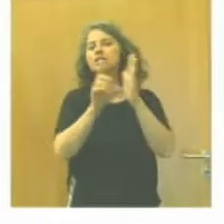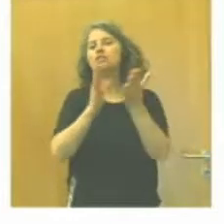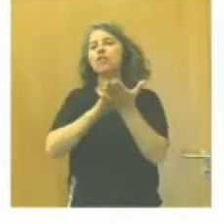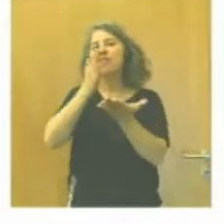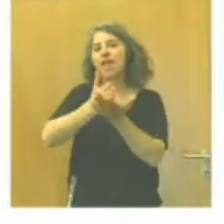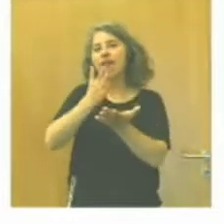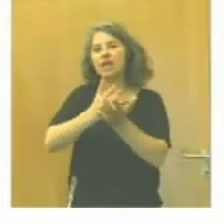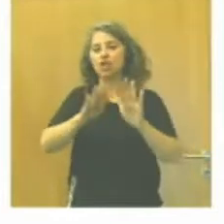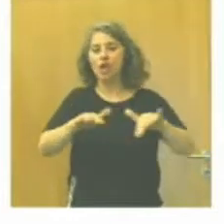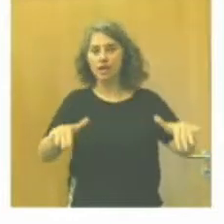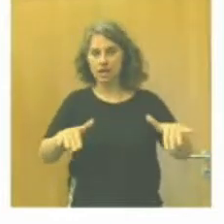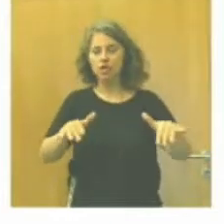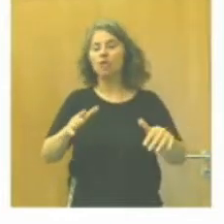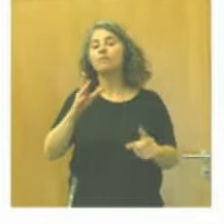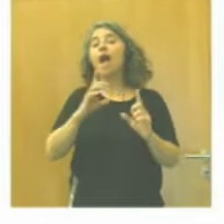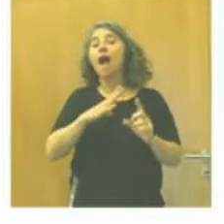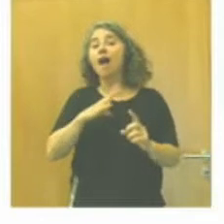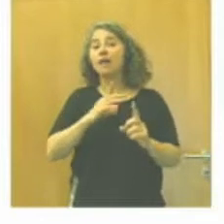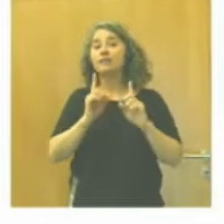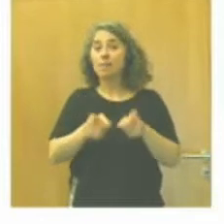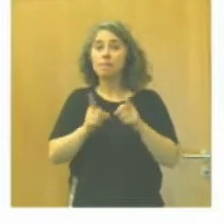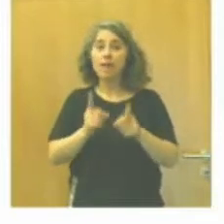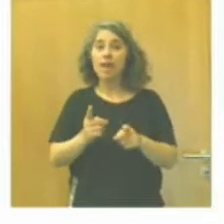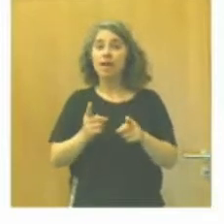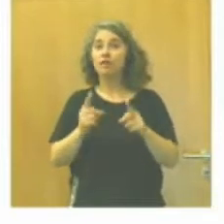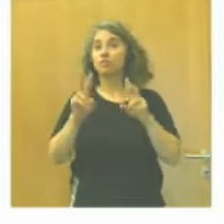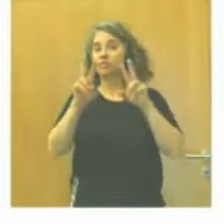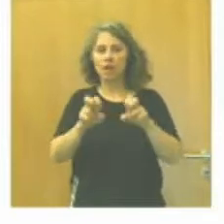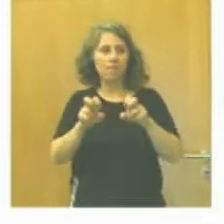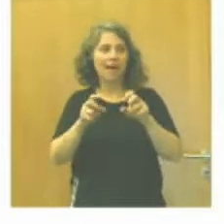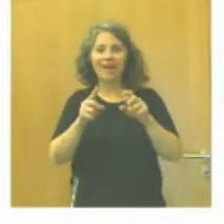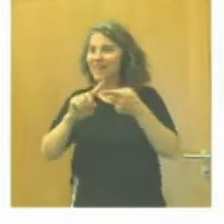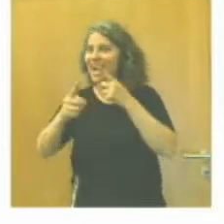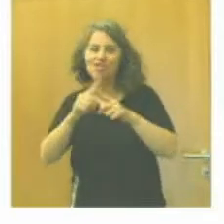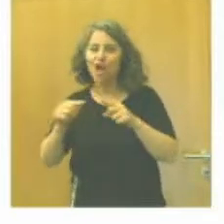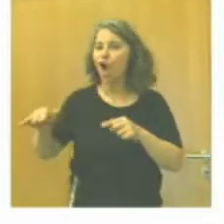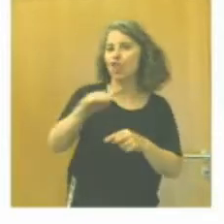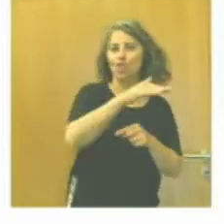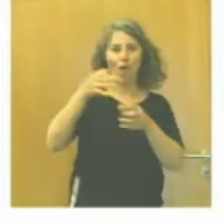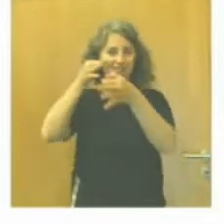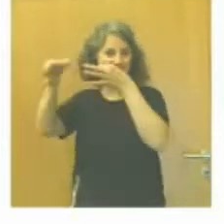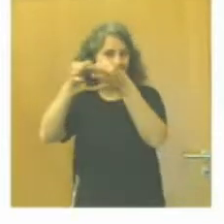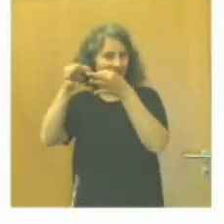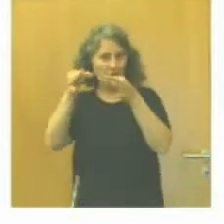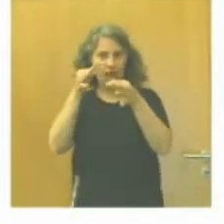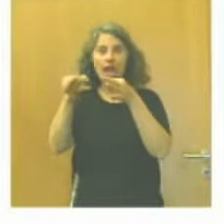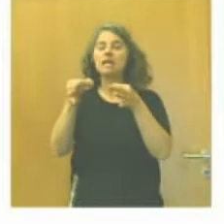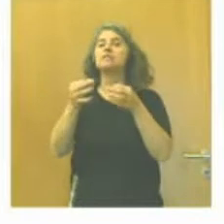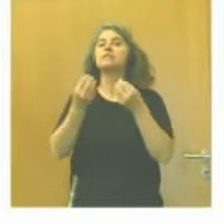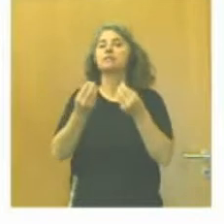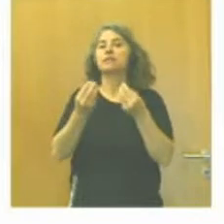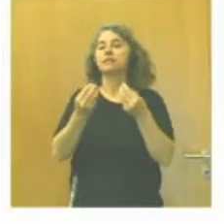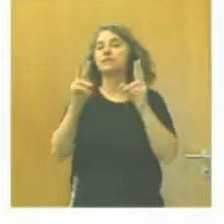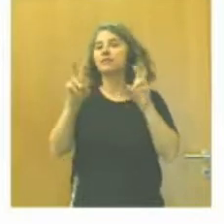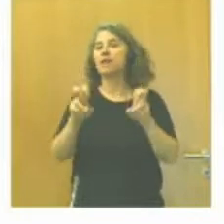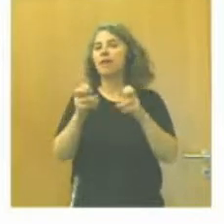entre otros. También hay un tema que es transversal en todas las estrategias, que es el tema